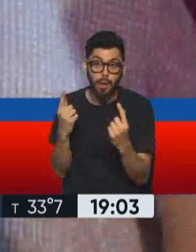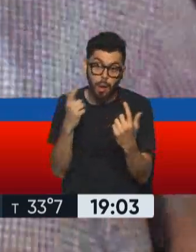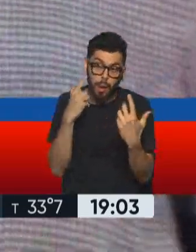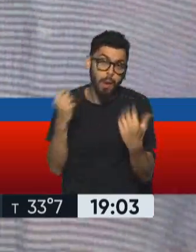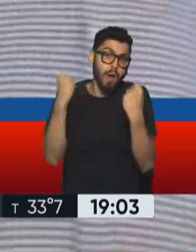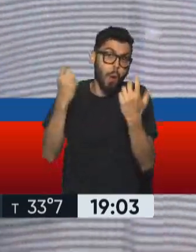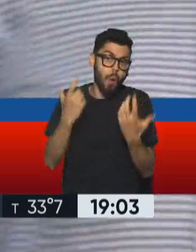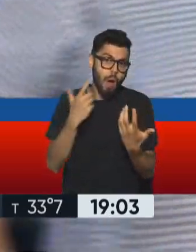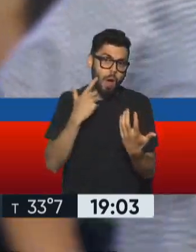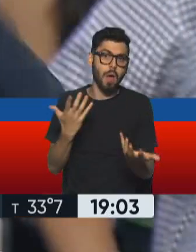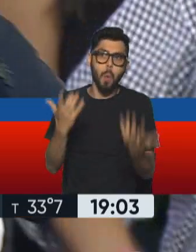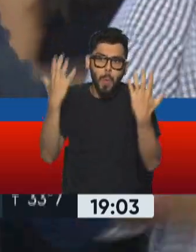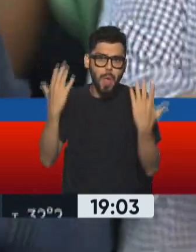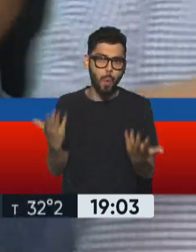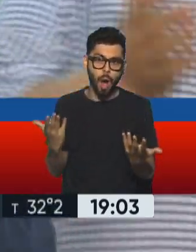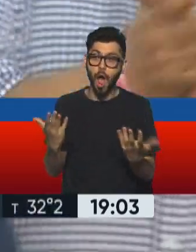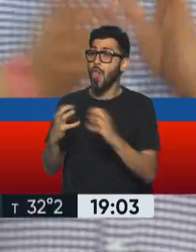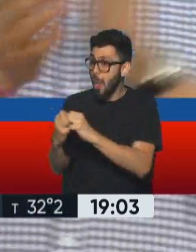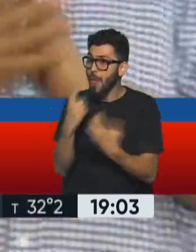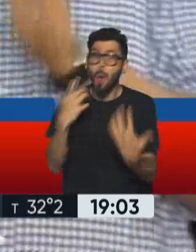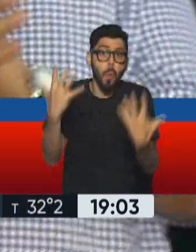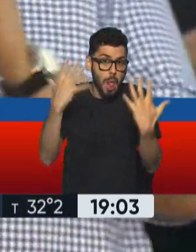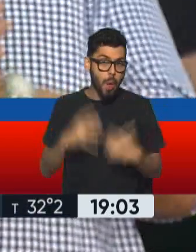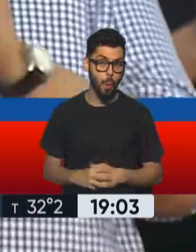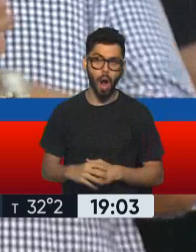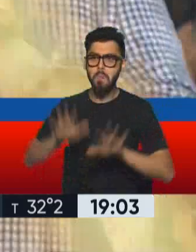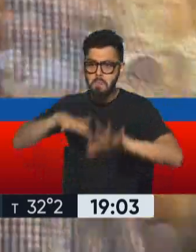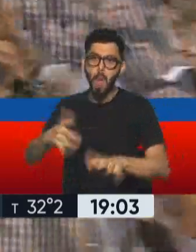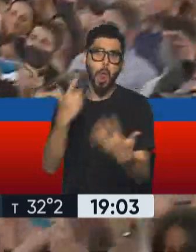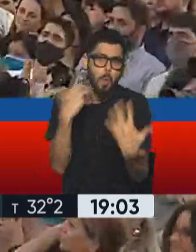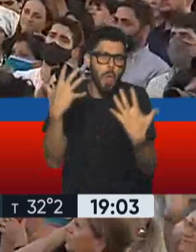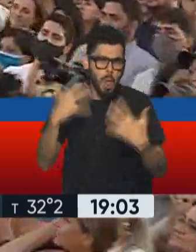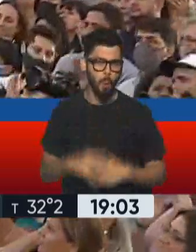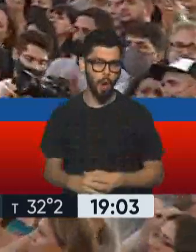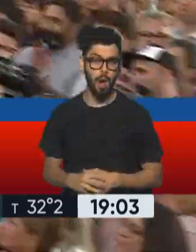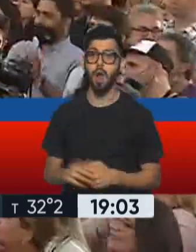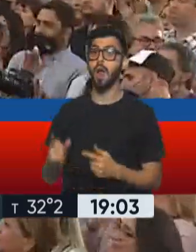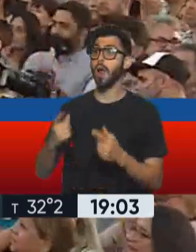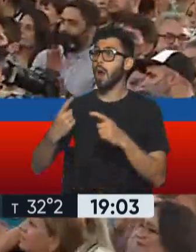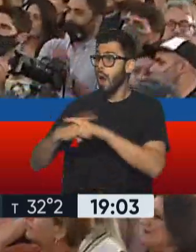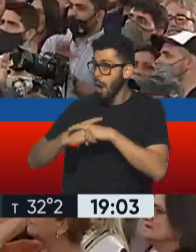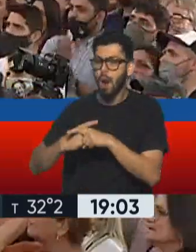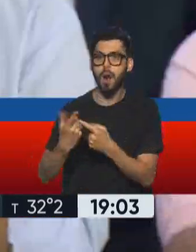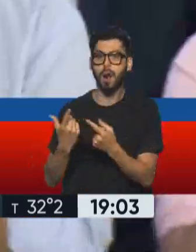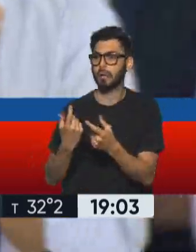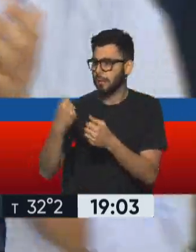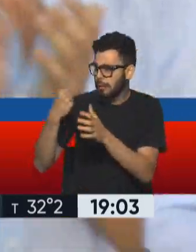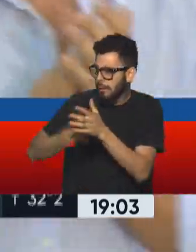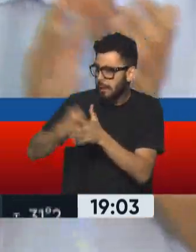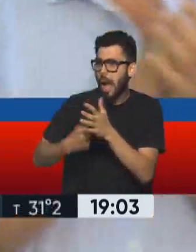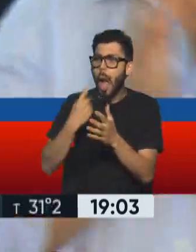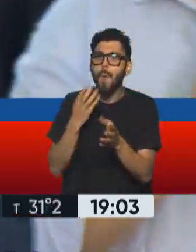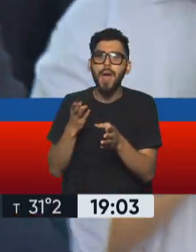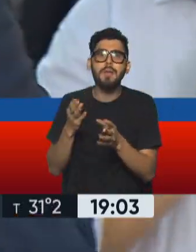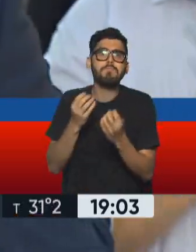las diferencias, y vivan los debates, y vivan las movilizaciones, y viva que confrontemos para tratar de encontrar una